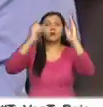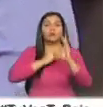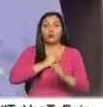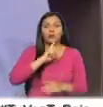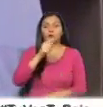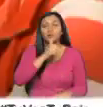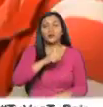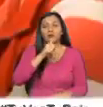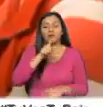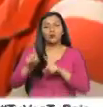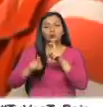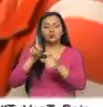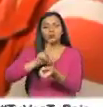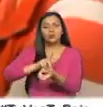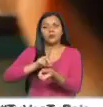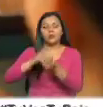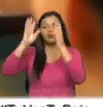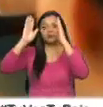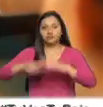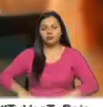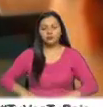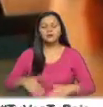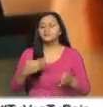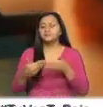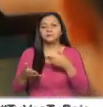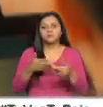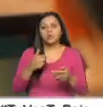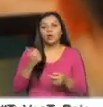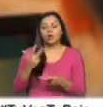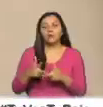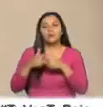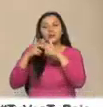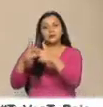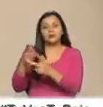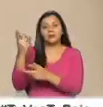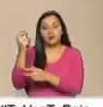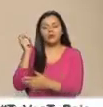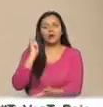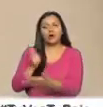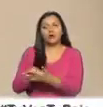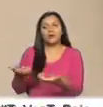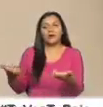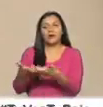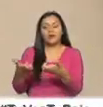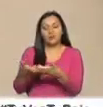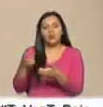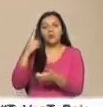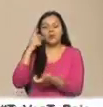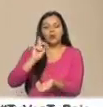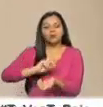de consultorios privados. El financiamiento permitirá adquirir equipos médicos para la atención primaria y de